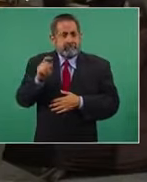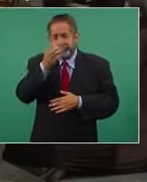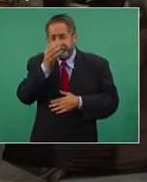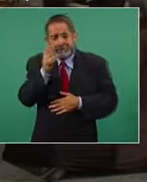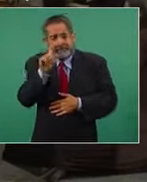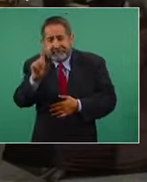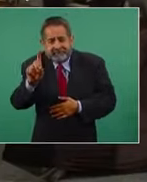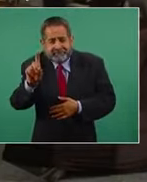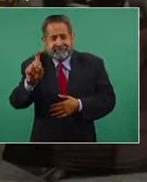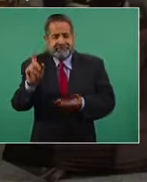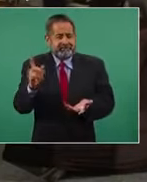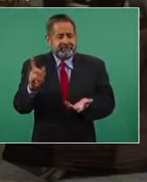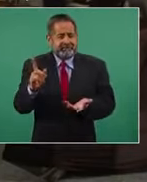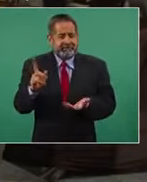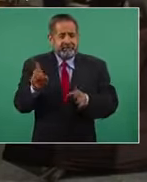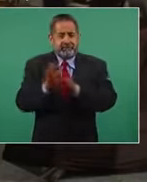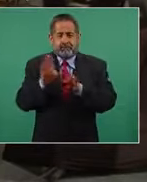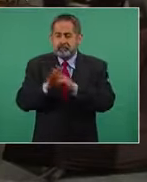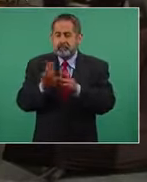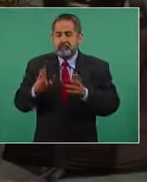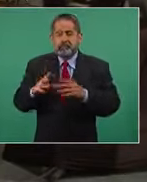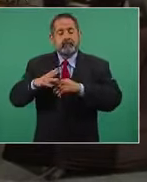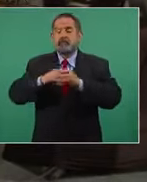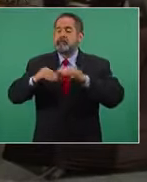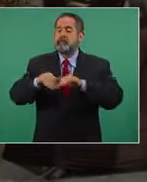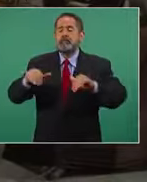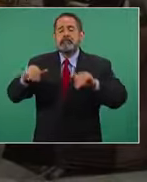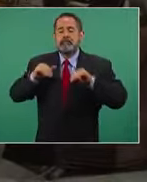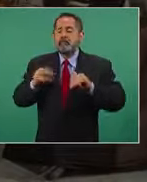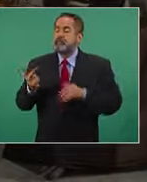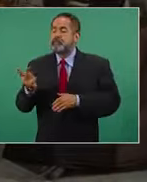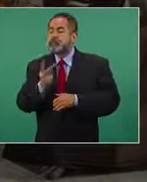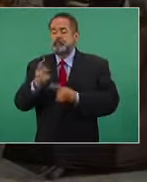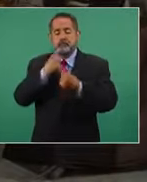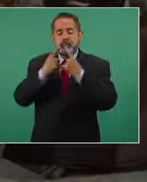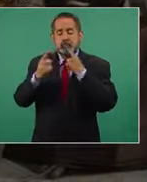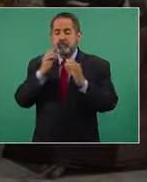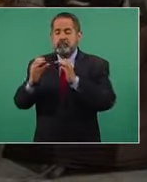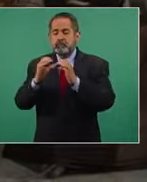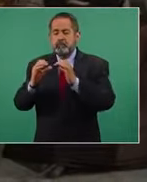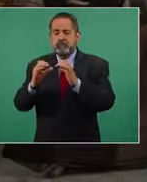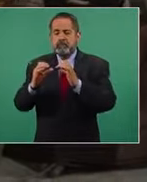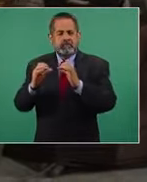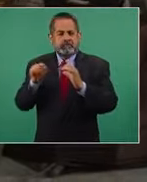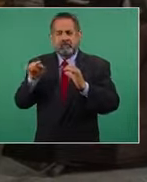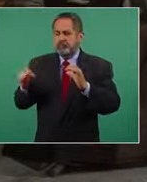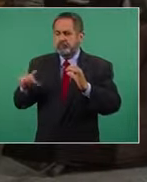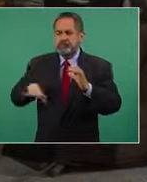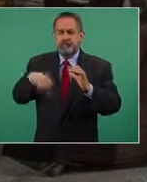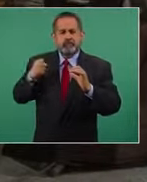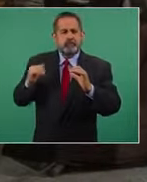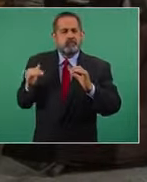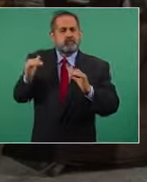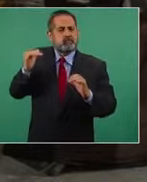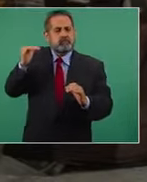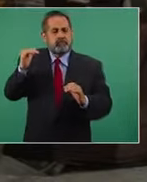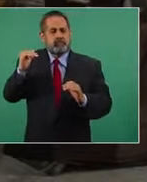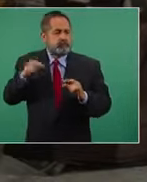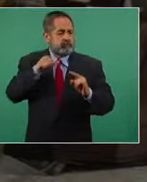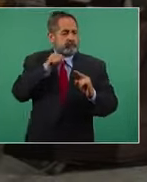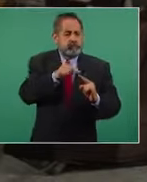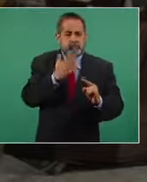es posible? ¿Cómo va a haber una neutralidad? ¿Cómo es posible un diálogo entre iguales si un poblado no